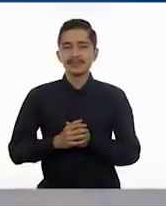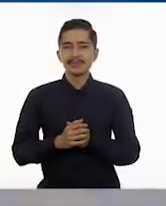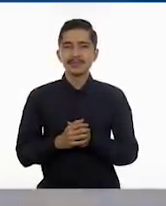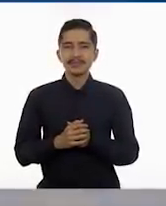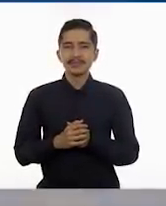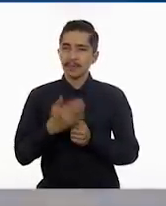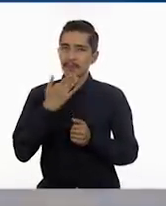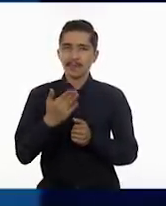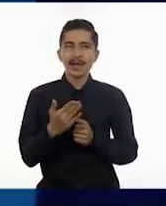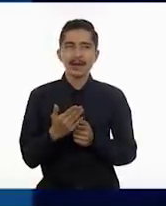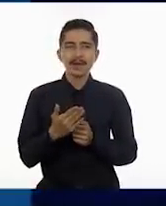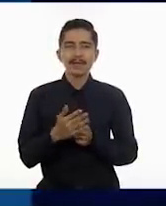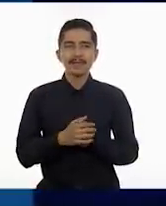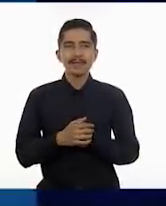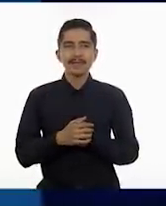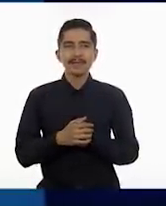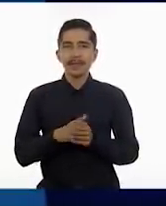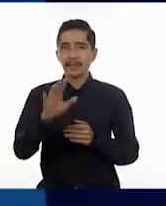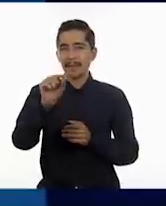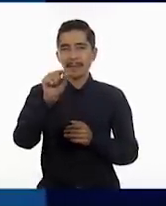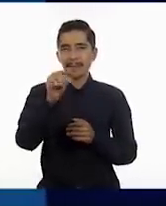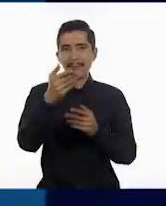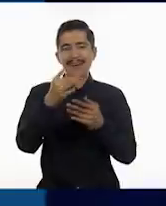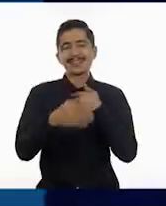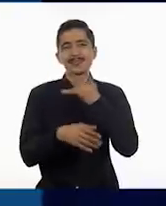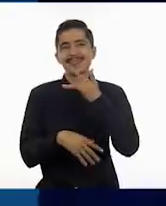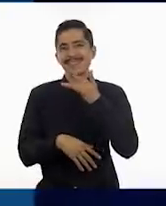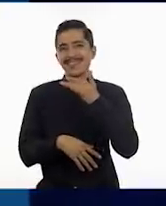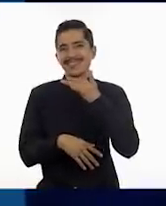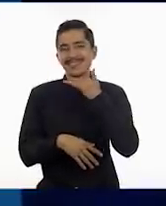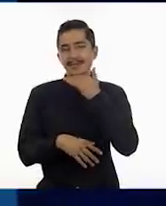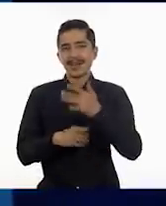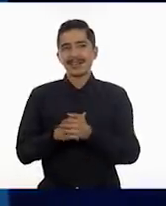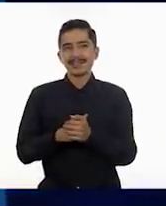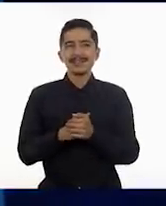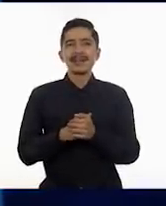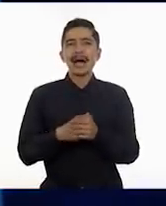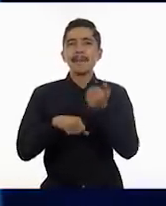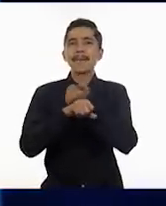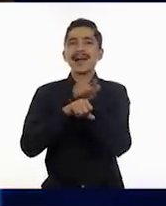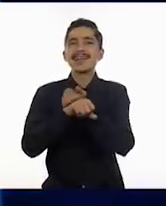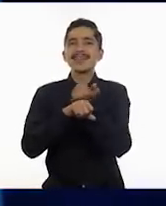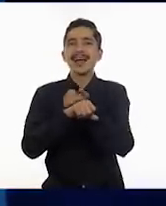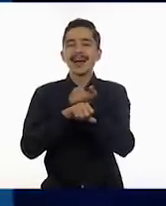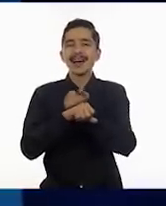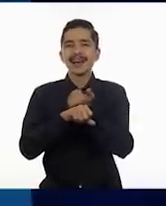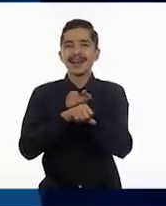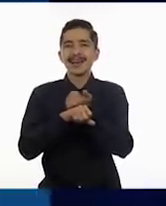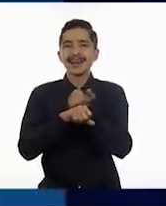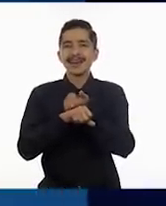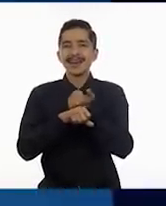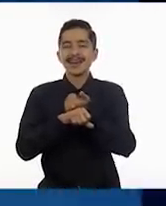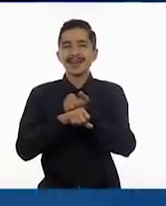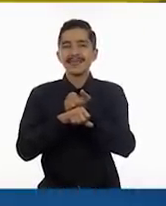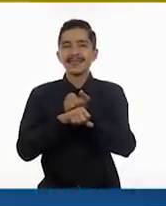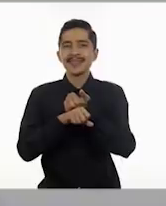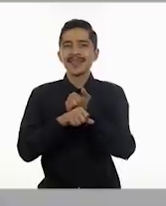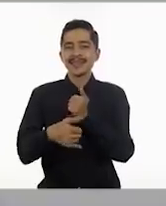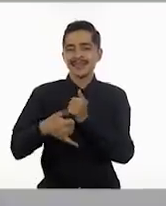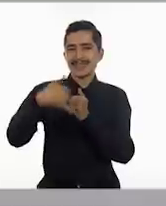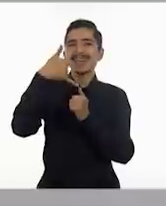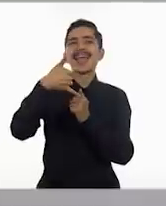Muy bien. Entonces, ay, espérenme, no hice trampa ahí. Ajá. Amarilla. Ahora aportó un cromosoma